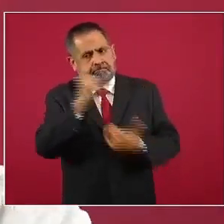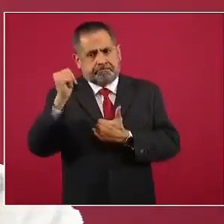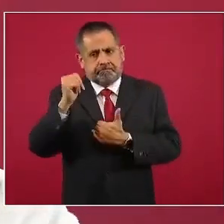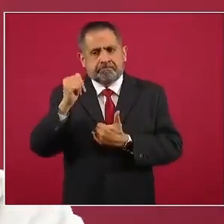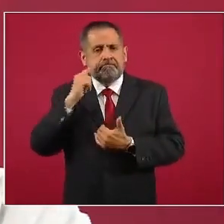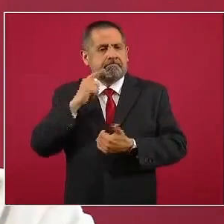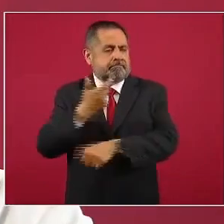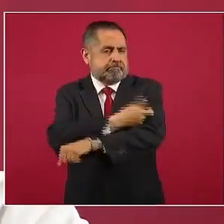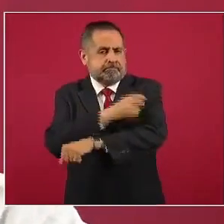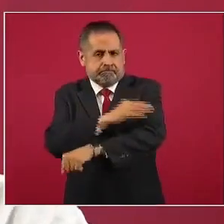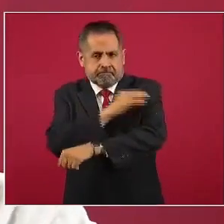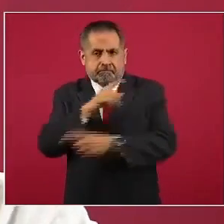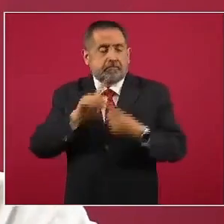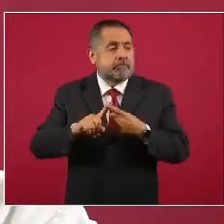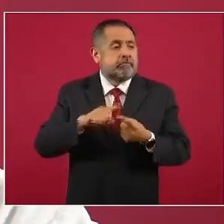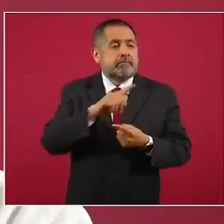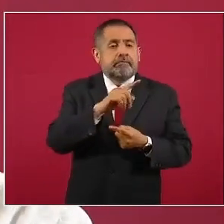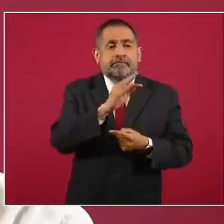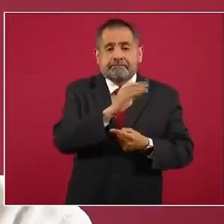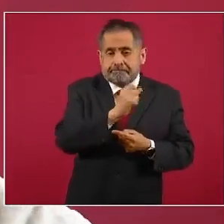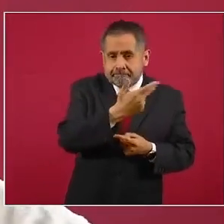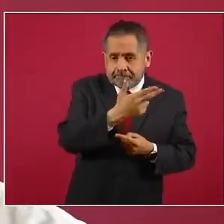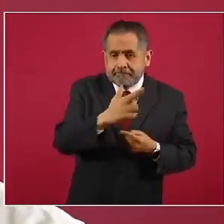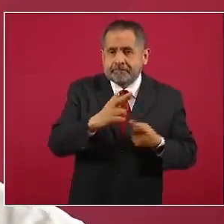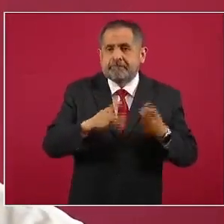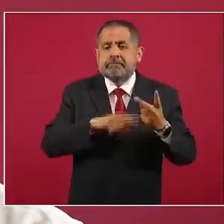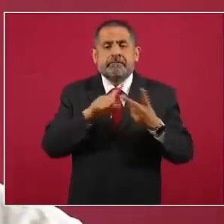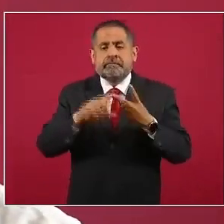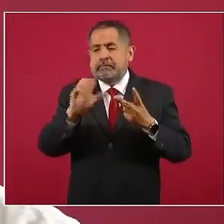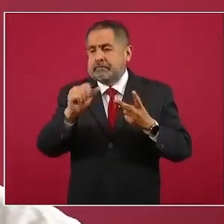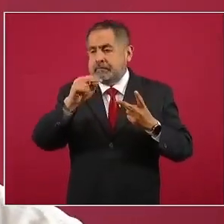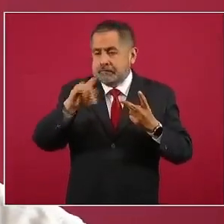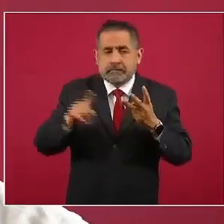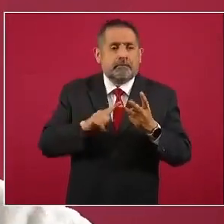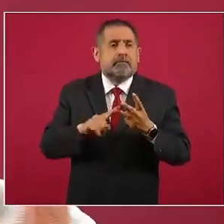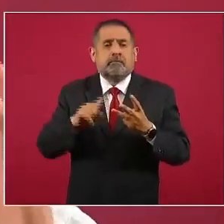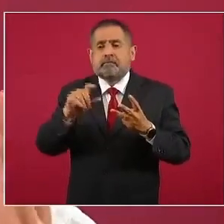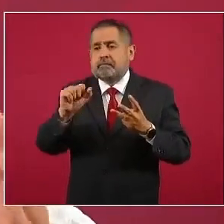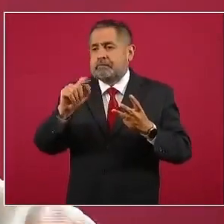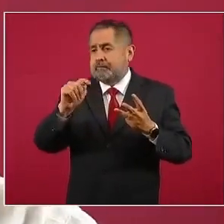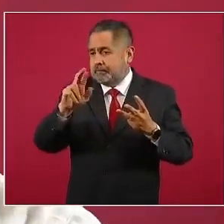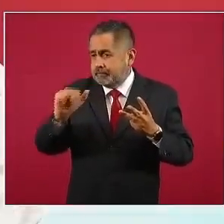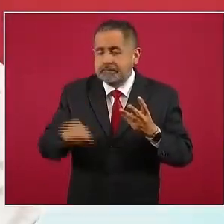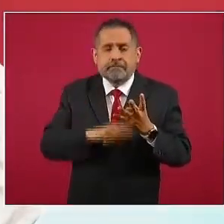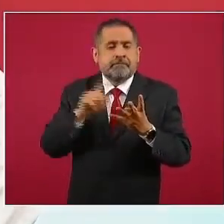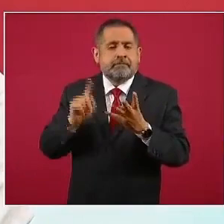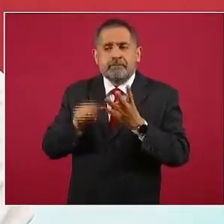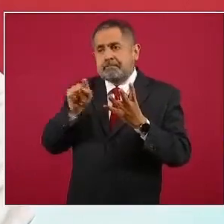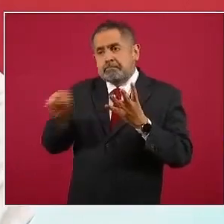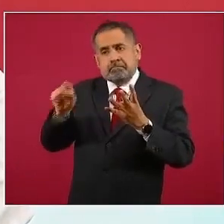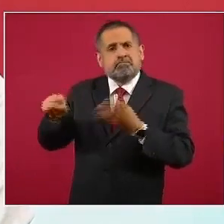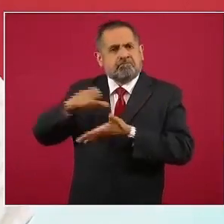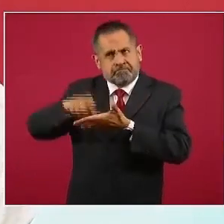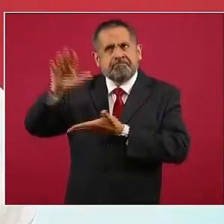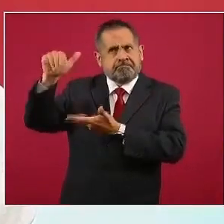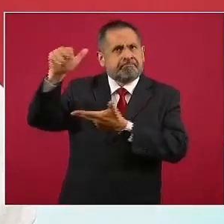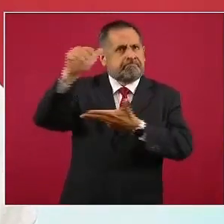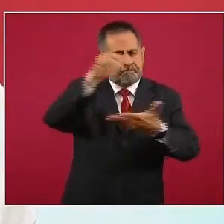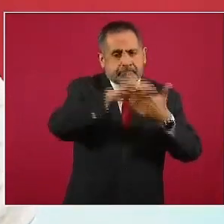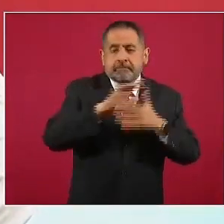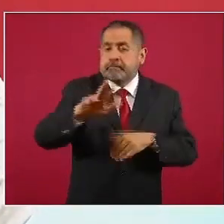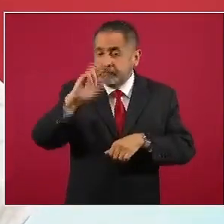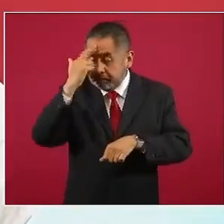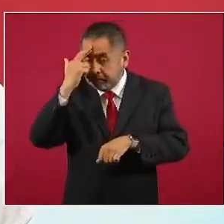vacunas, tanto de Pfizer como de CanSino, como de AstraZeneca, y no olvidar que también México se adhirió